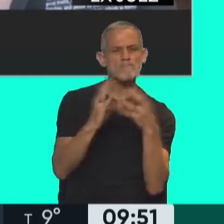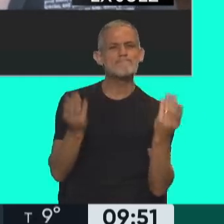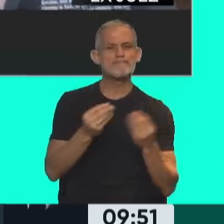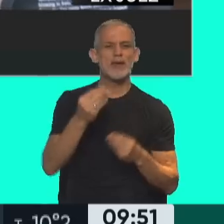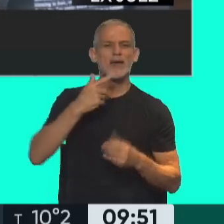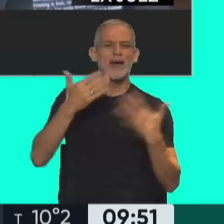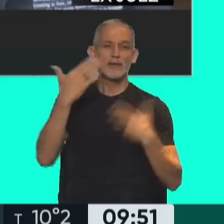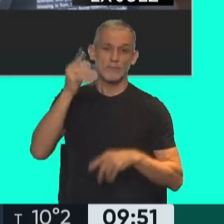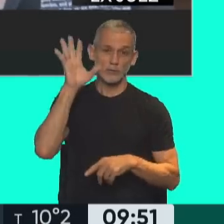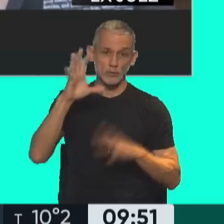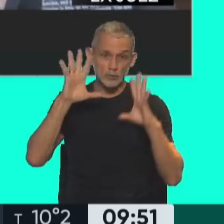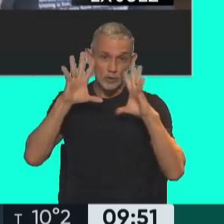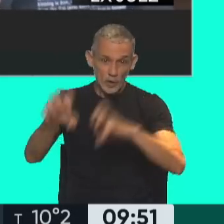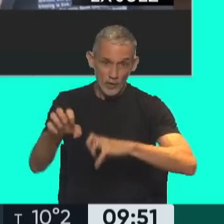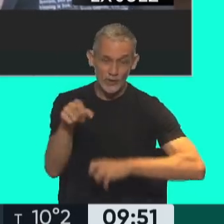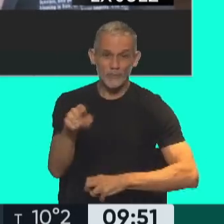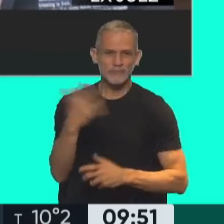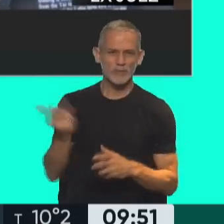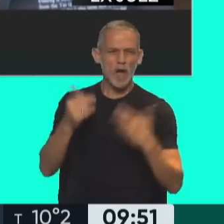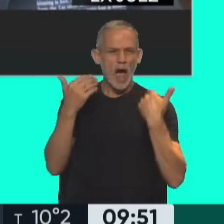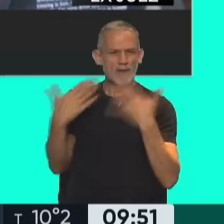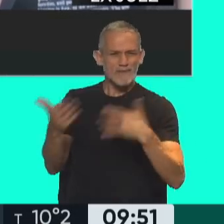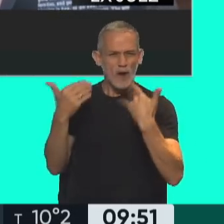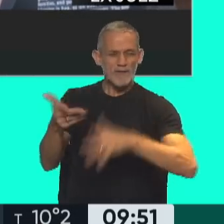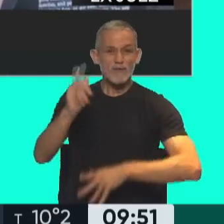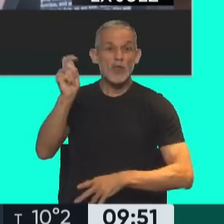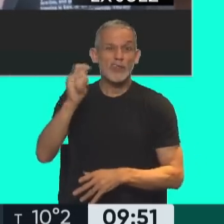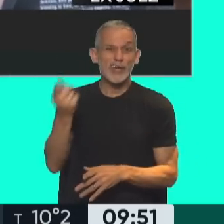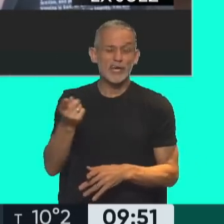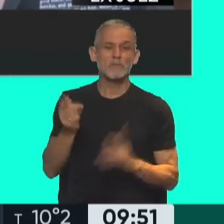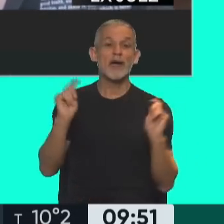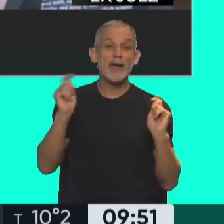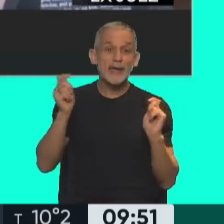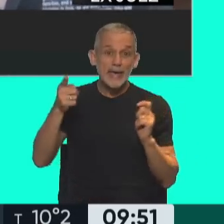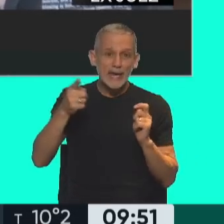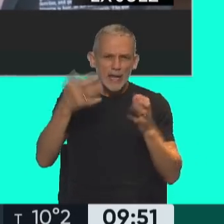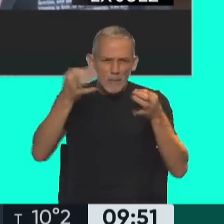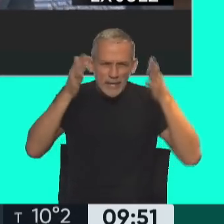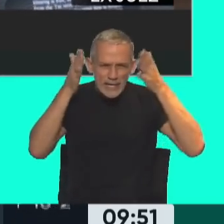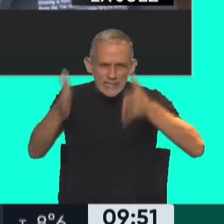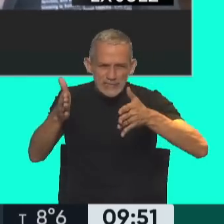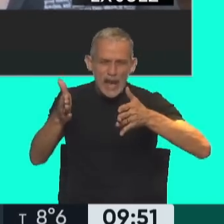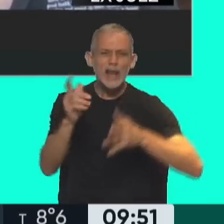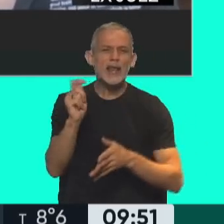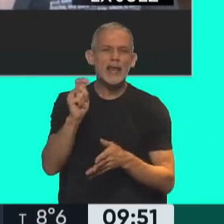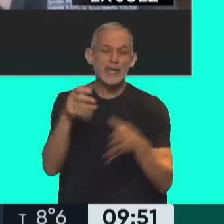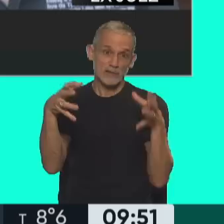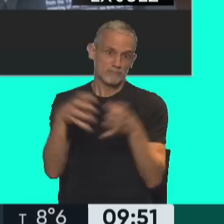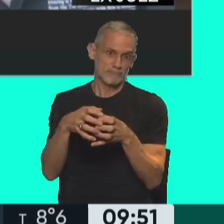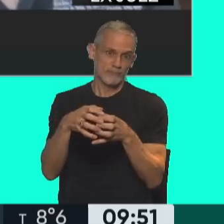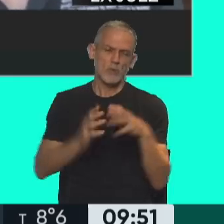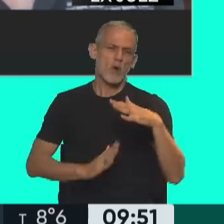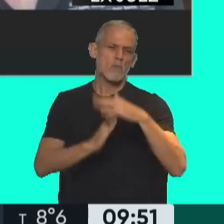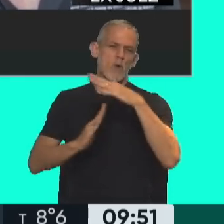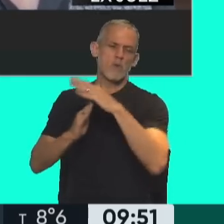discursos de odio ese discurso de orio estuvieron a favor estuvieron realizados especialmente de partes de los